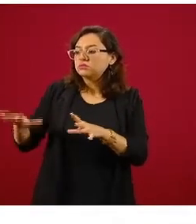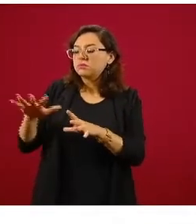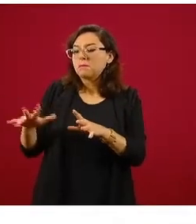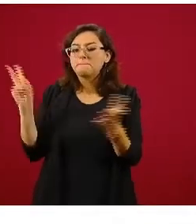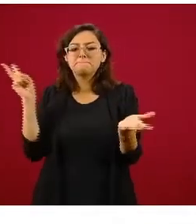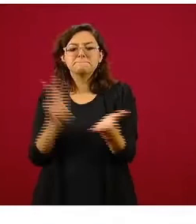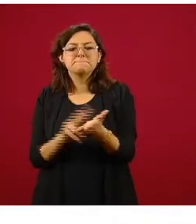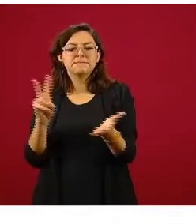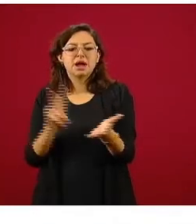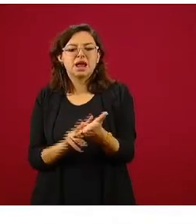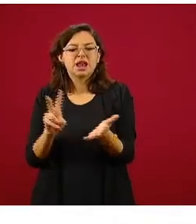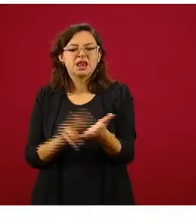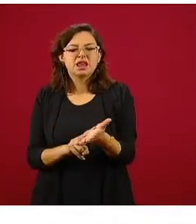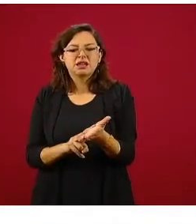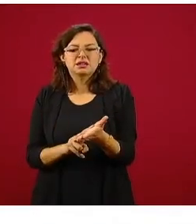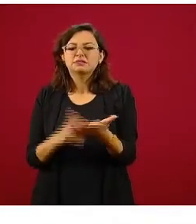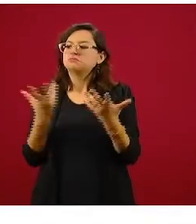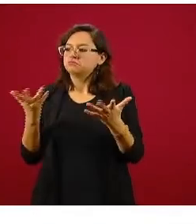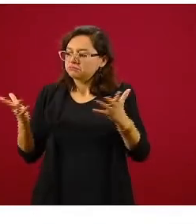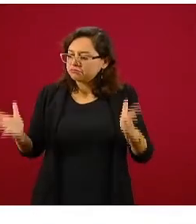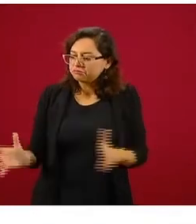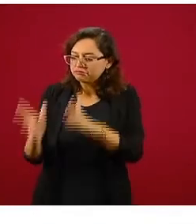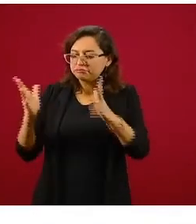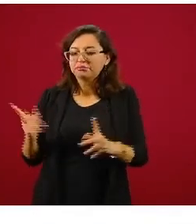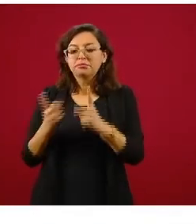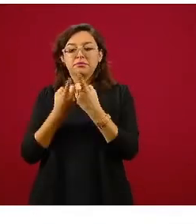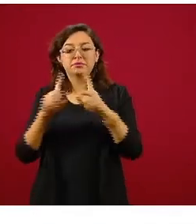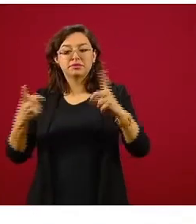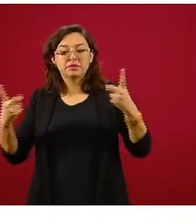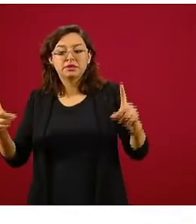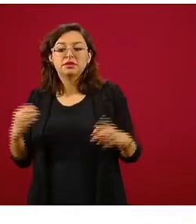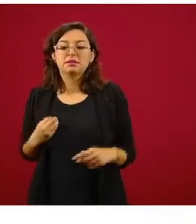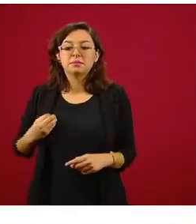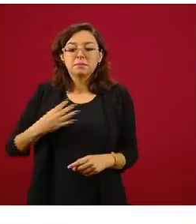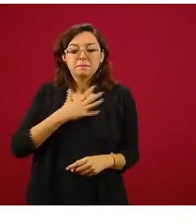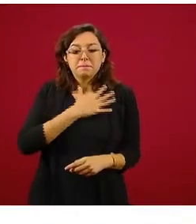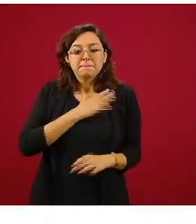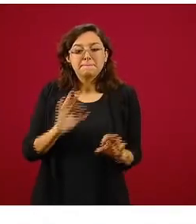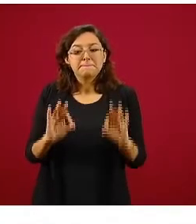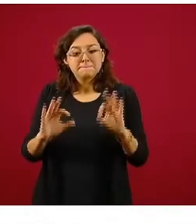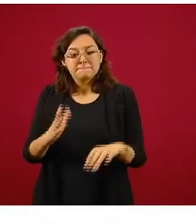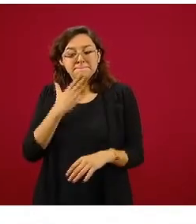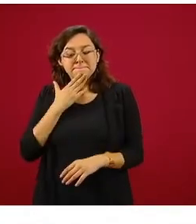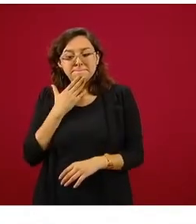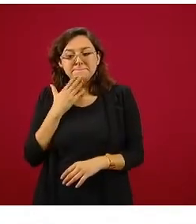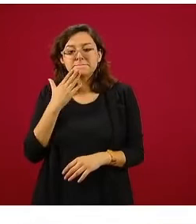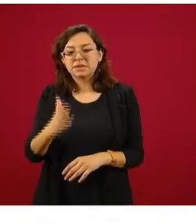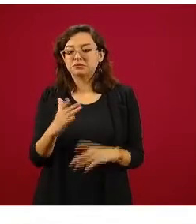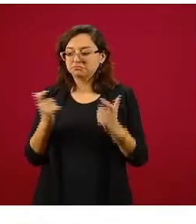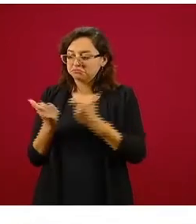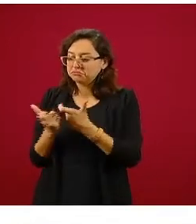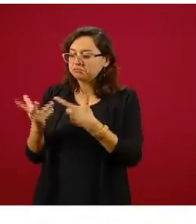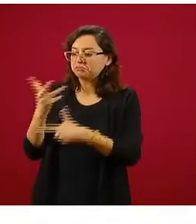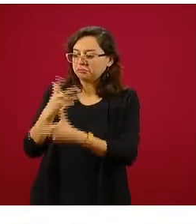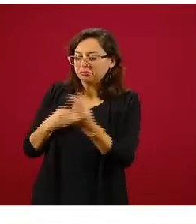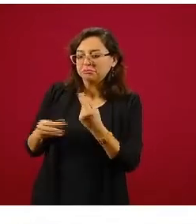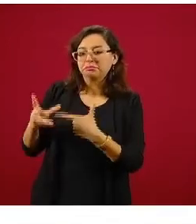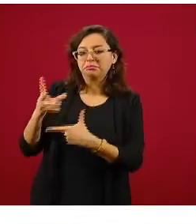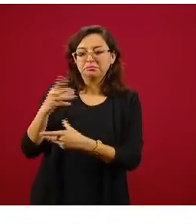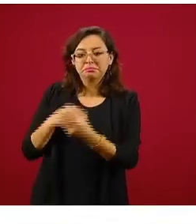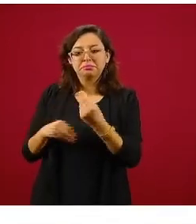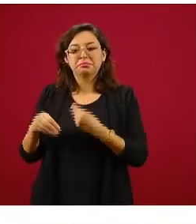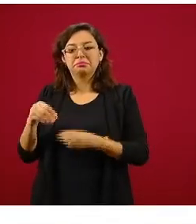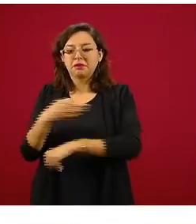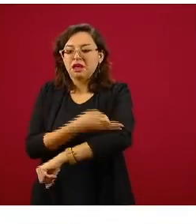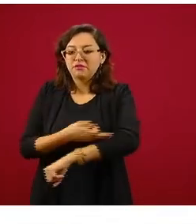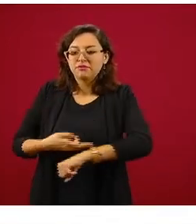que genera desarrollo, genera bienestar, porque se produce una economía que da ingreso